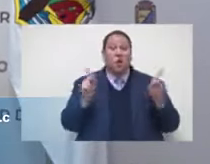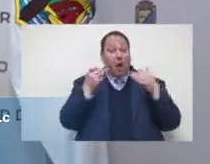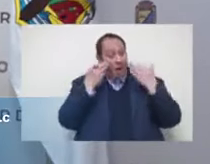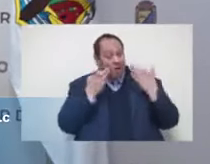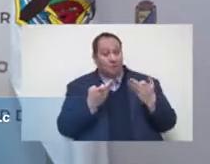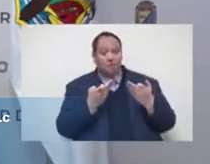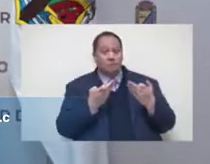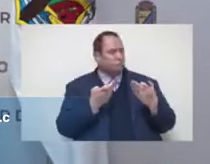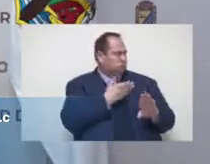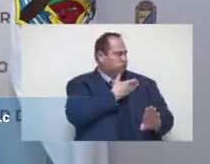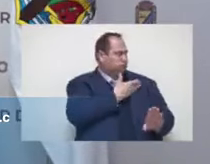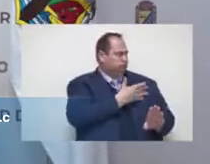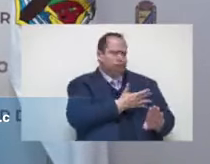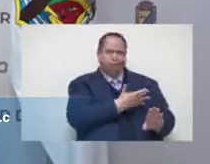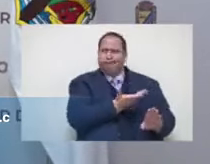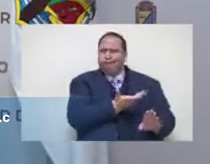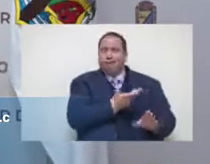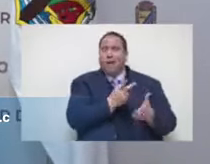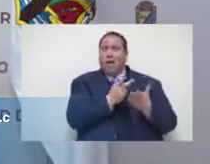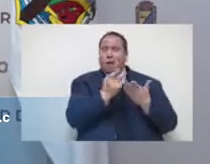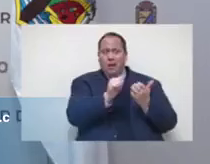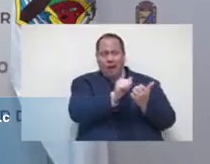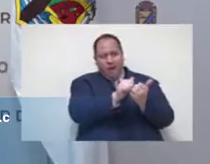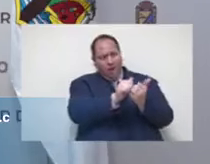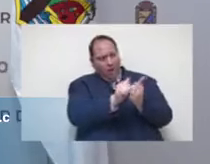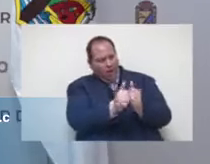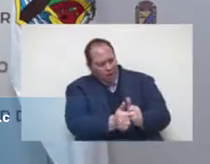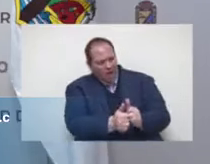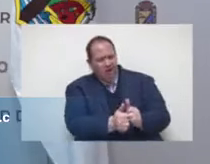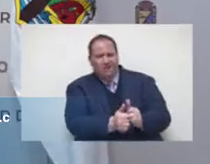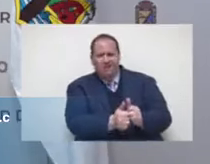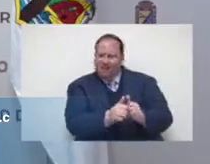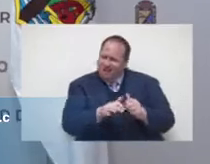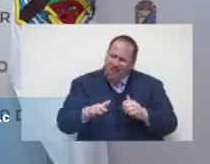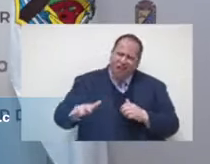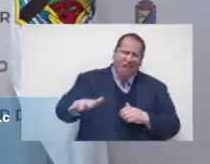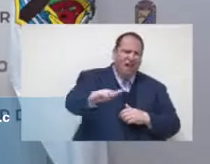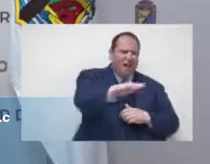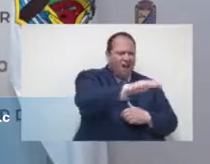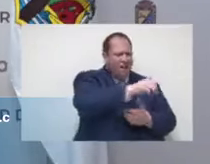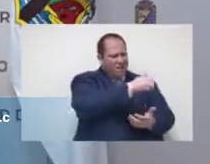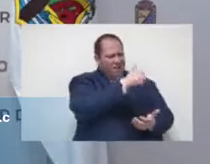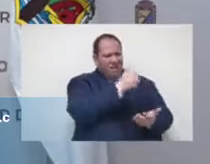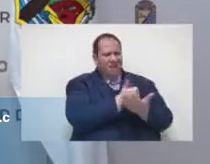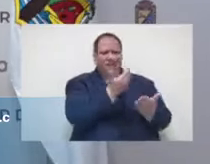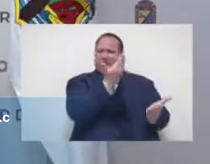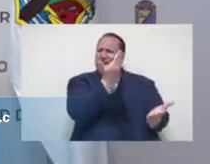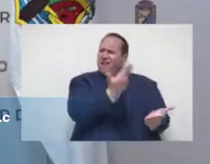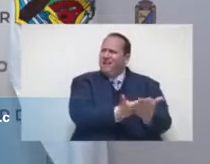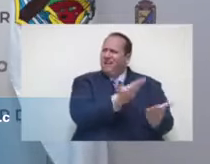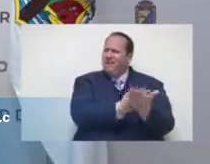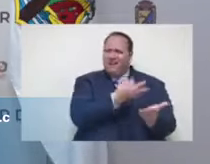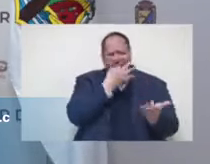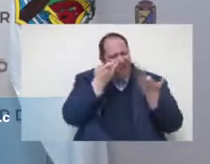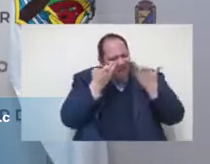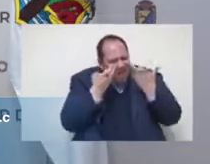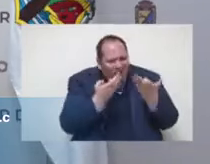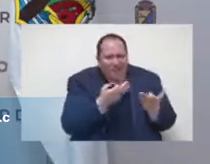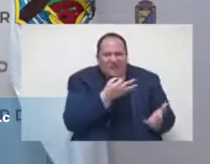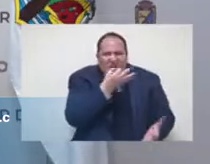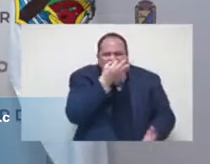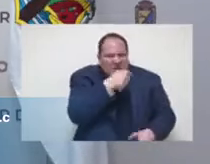En tan solo, yo creo que es el proyecto de regeneración de espacios públicos con resultados más visibles en tan